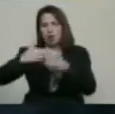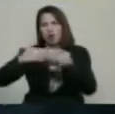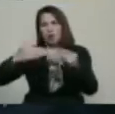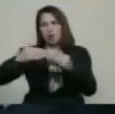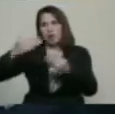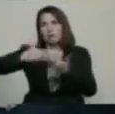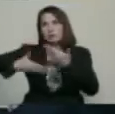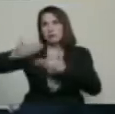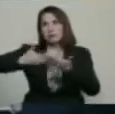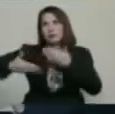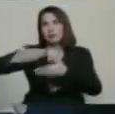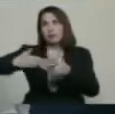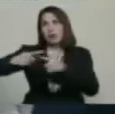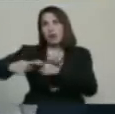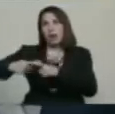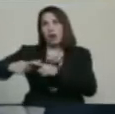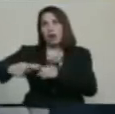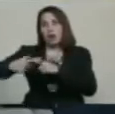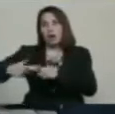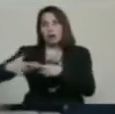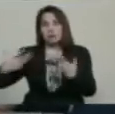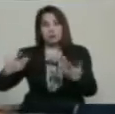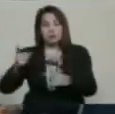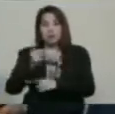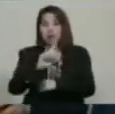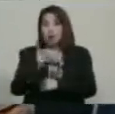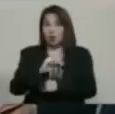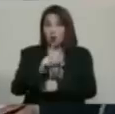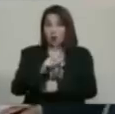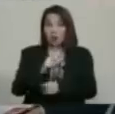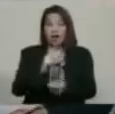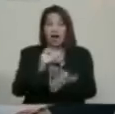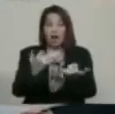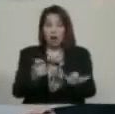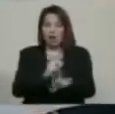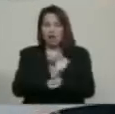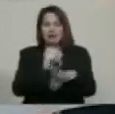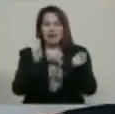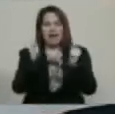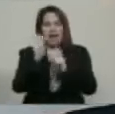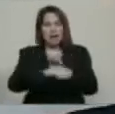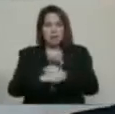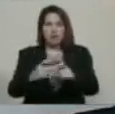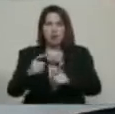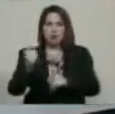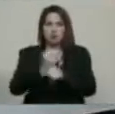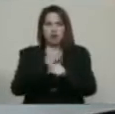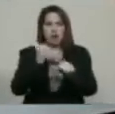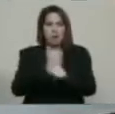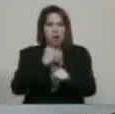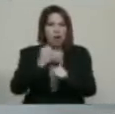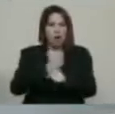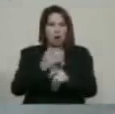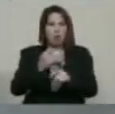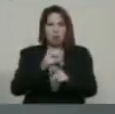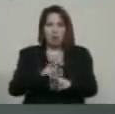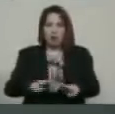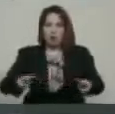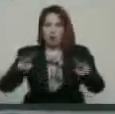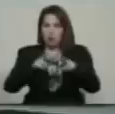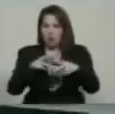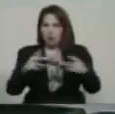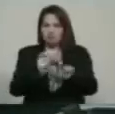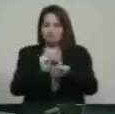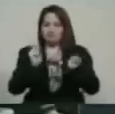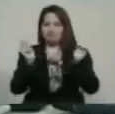Cambiar todo eso. Y se cambia con trabajo, se cambia con educación, con valores. Por eso